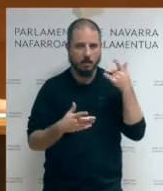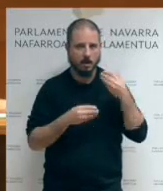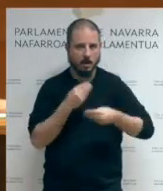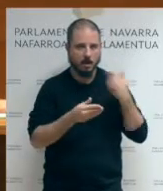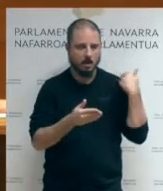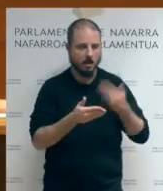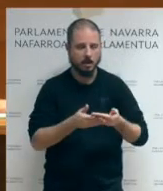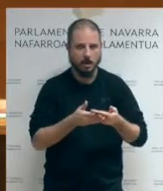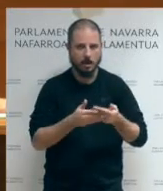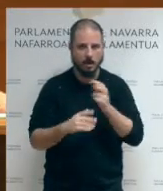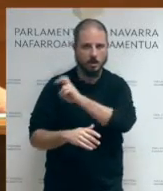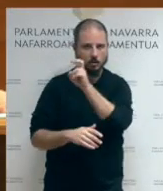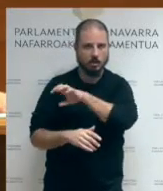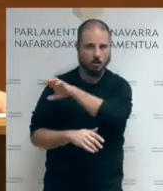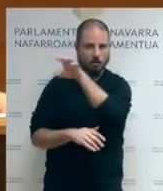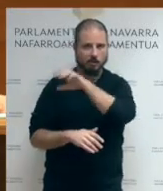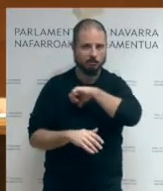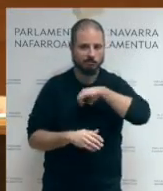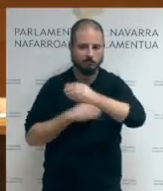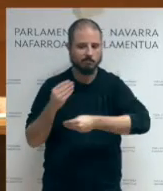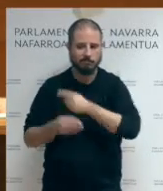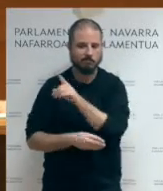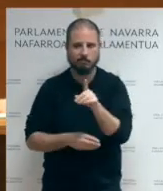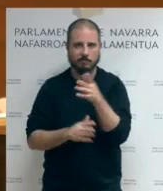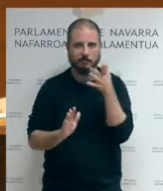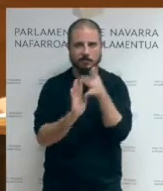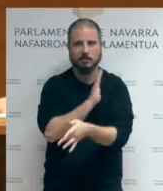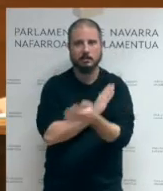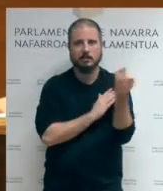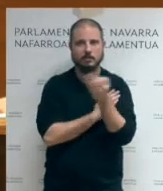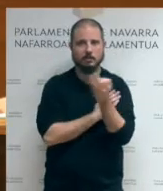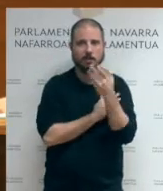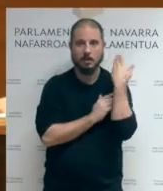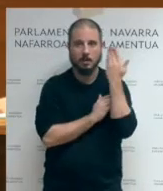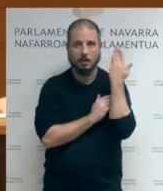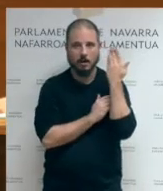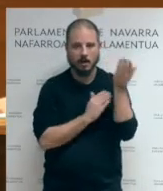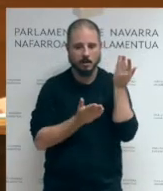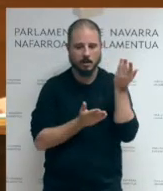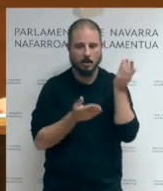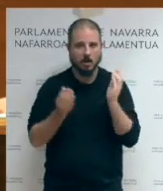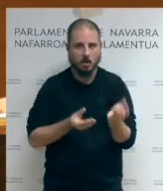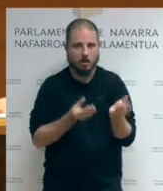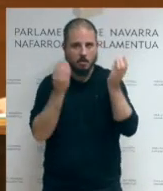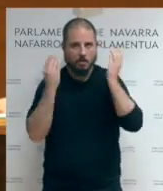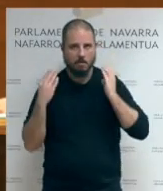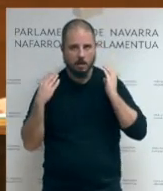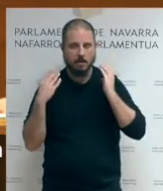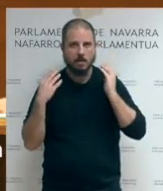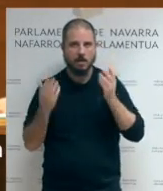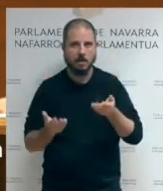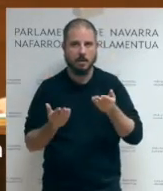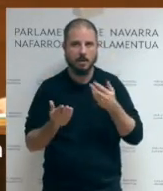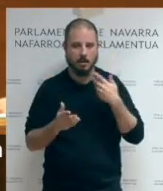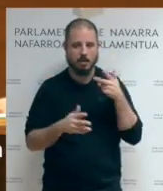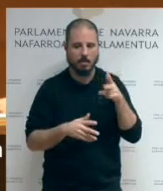evidentemente, en ninguna otra comunidad. Eso hace que Navarra, y todo lo referente al contenido competencial, por su fundamentación en